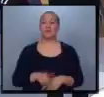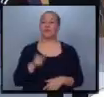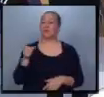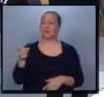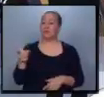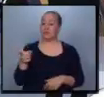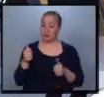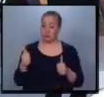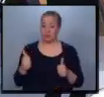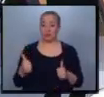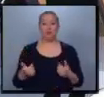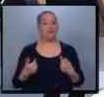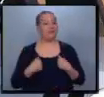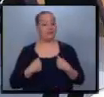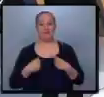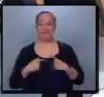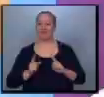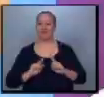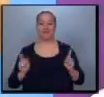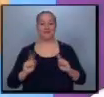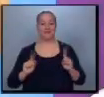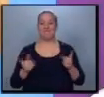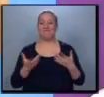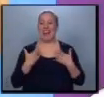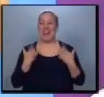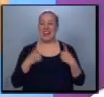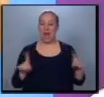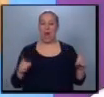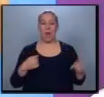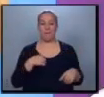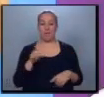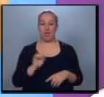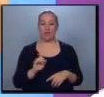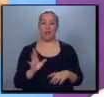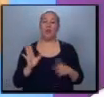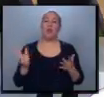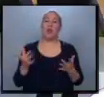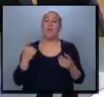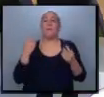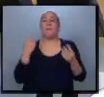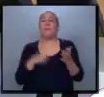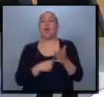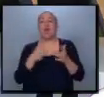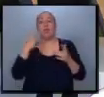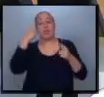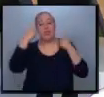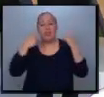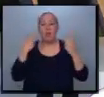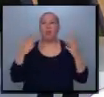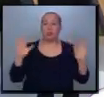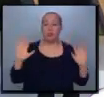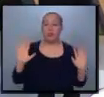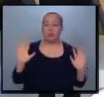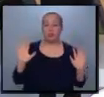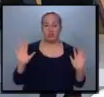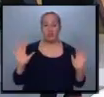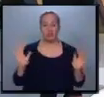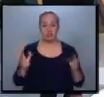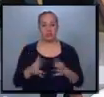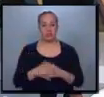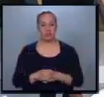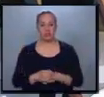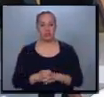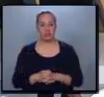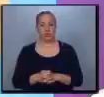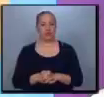¿todo bien? A mí es raro que me pase. No, bueno, pero en la distracción, por ahí te puede pasar. Sí, yo el café